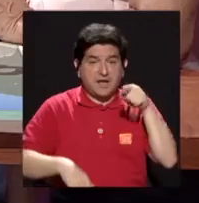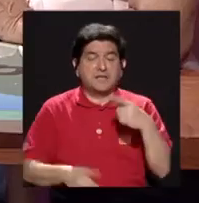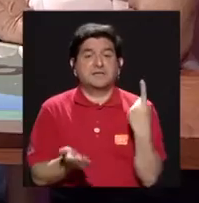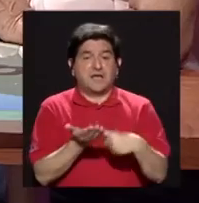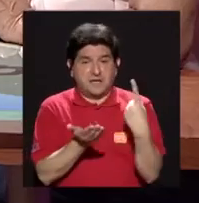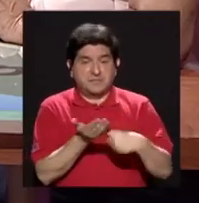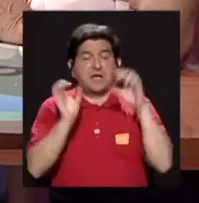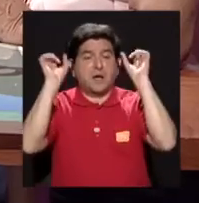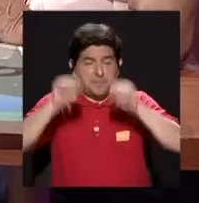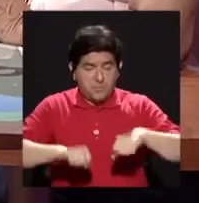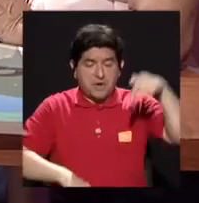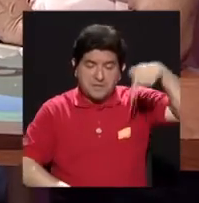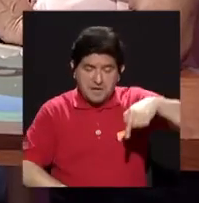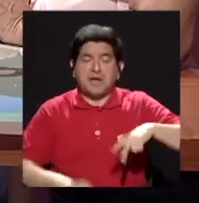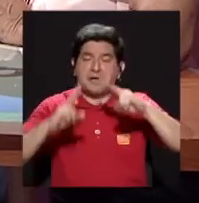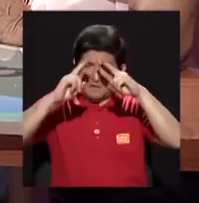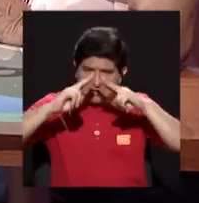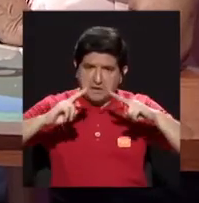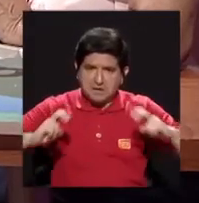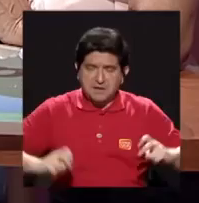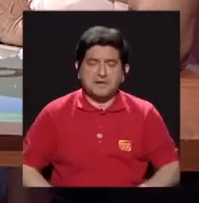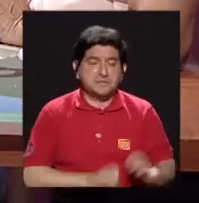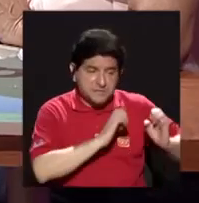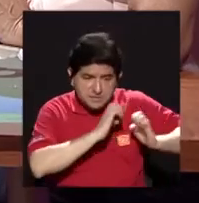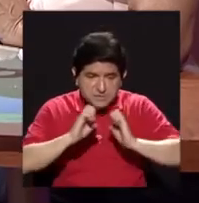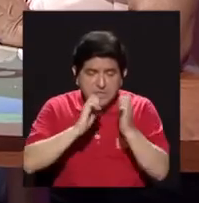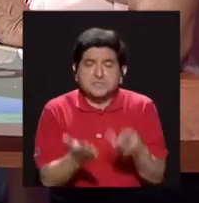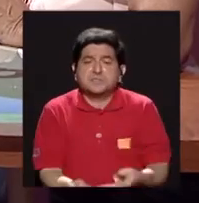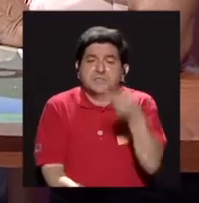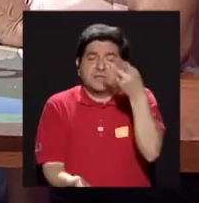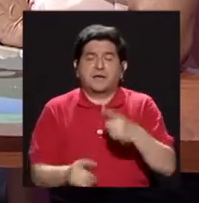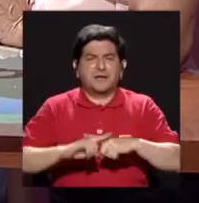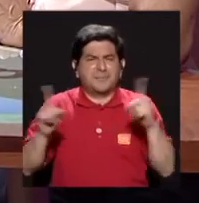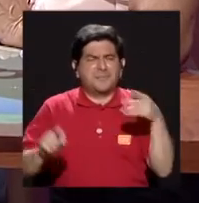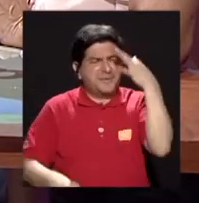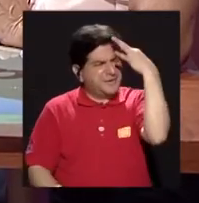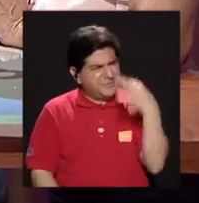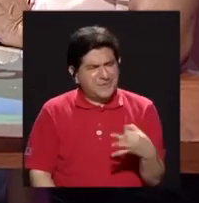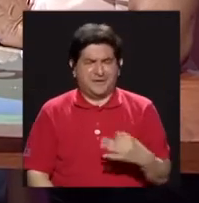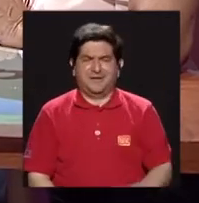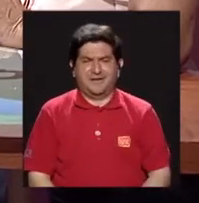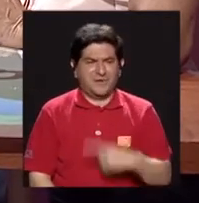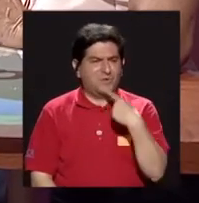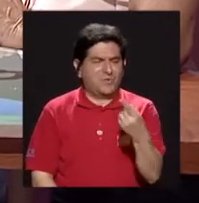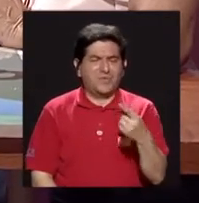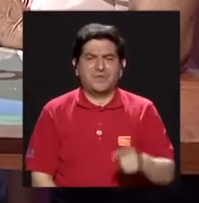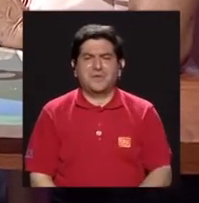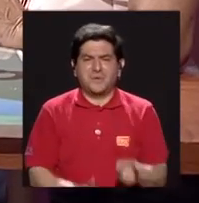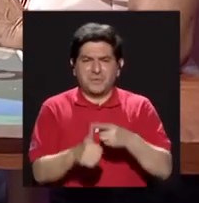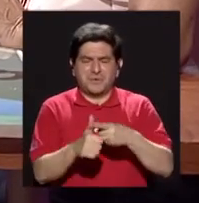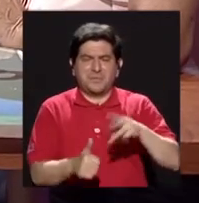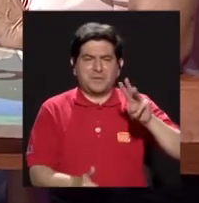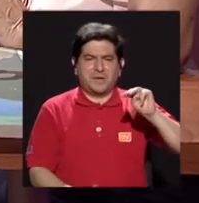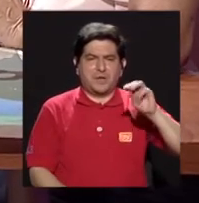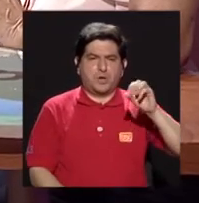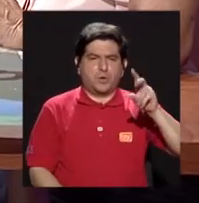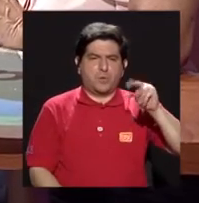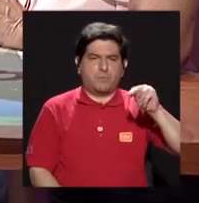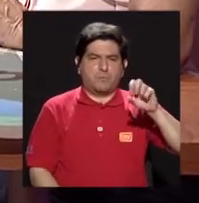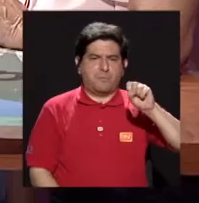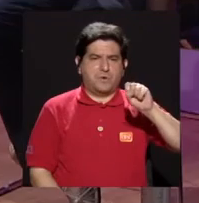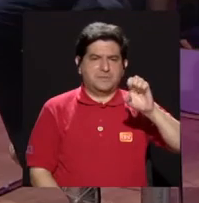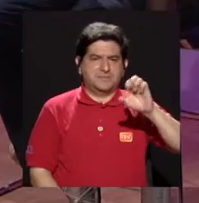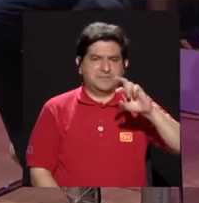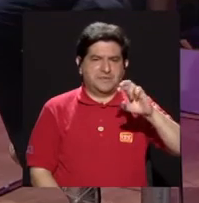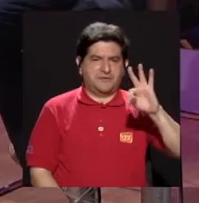discusión que se puede poner sobre la mesa y podría ser una estrategia valiosa. Pero creo que sobre todo lo que decía Montserrat al inicio, el tema de la educación, o sea, ¿pero qué